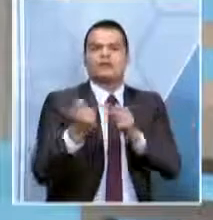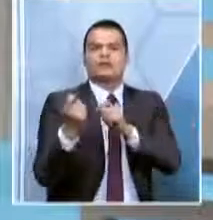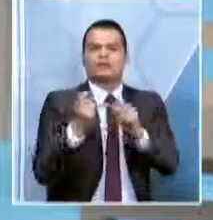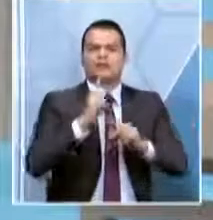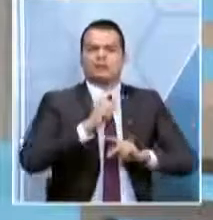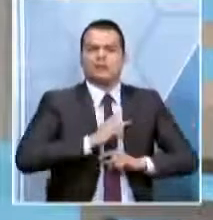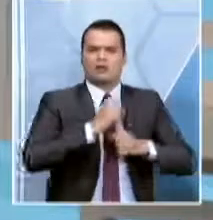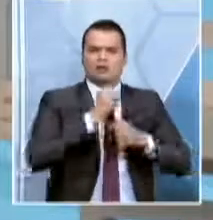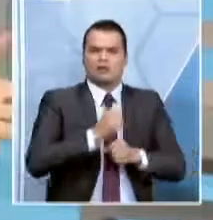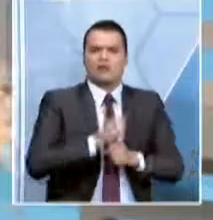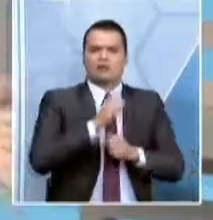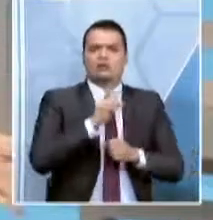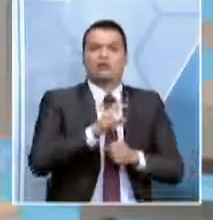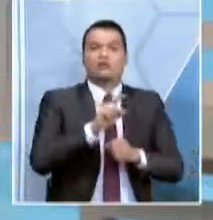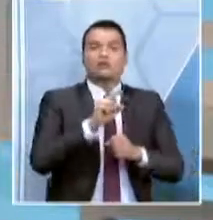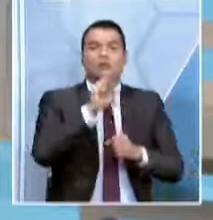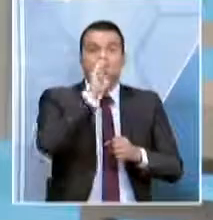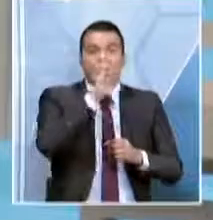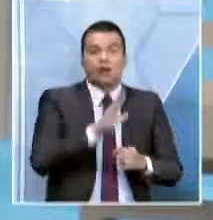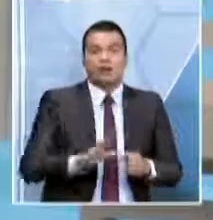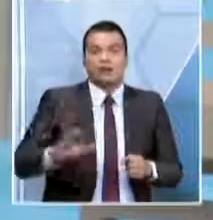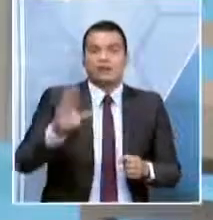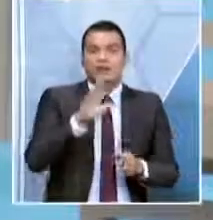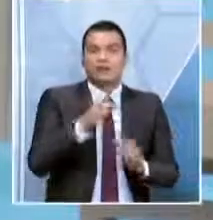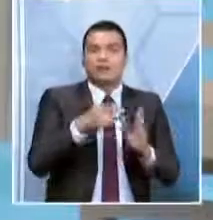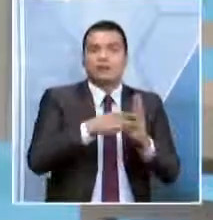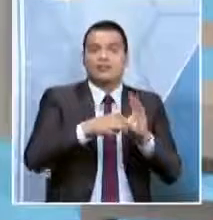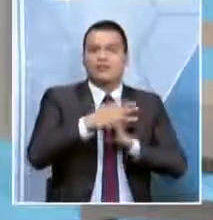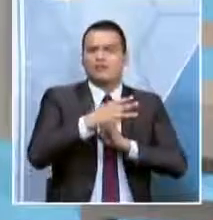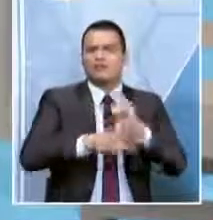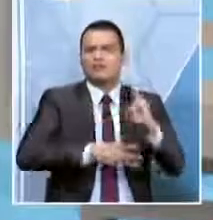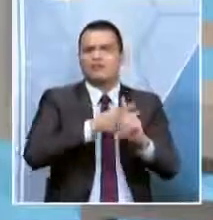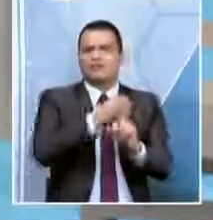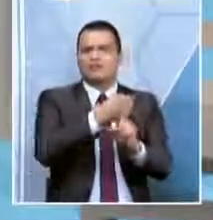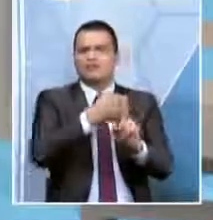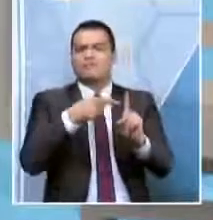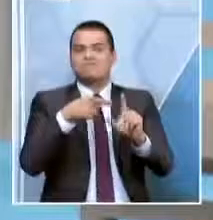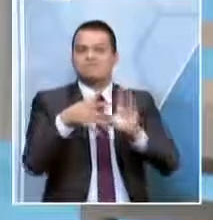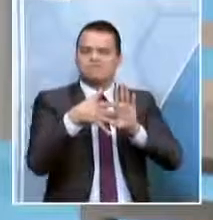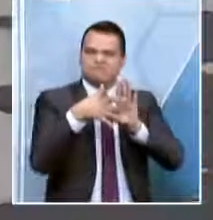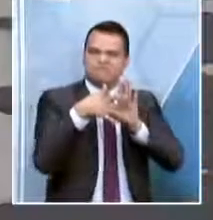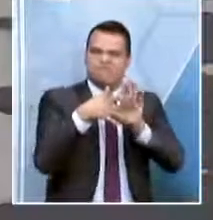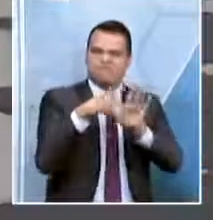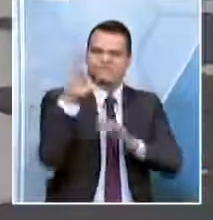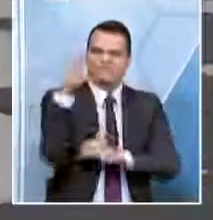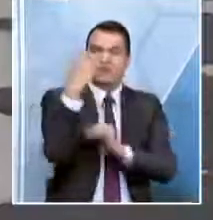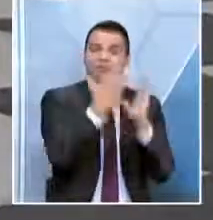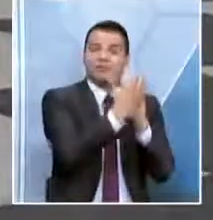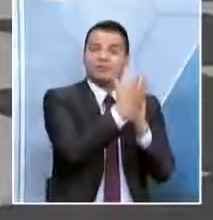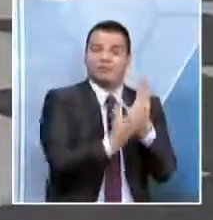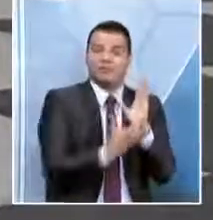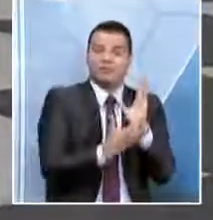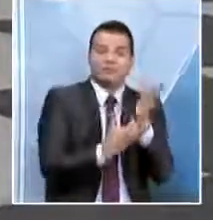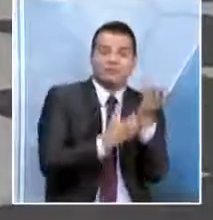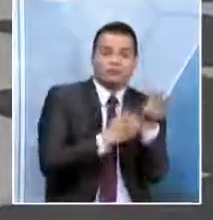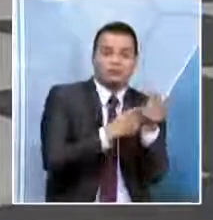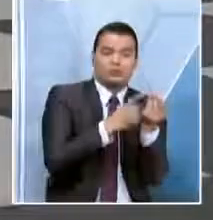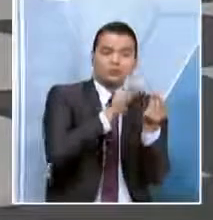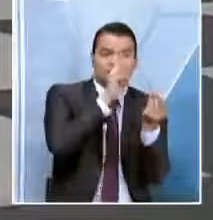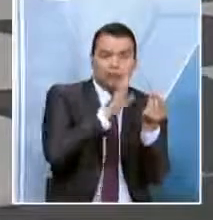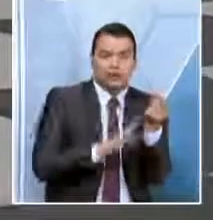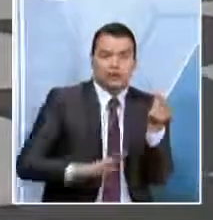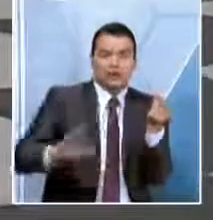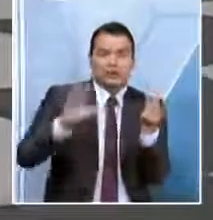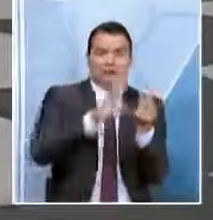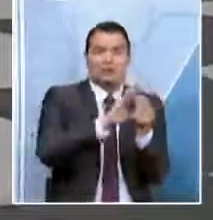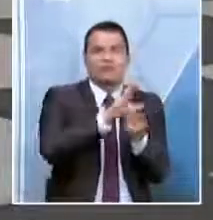inmaterial de la nación, lo que llevaría el ritmo de nuestra ciudad al mundo con certificación colombiana. El Consejo Nacional de Patrimonio Cultural del